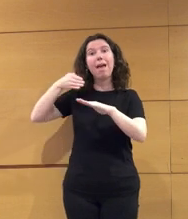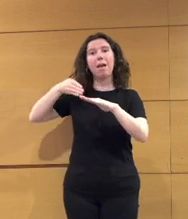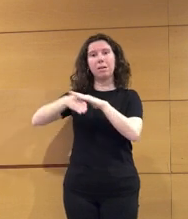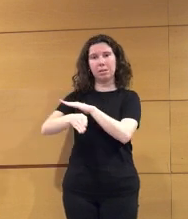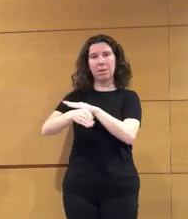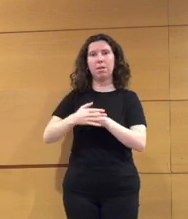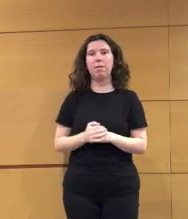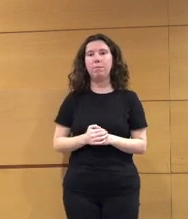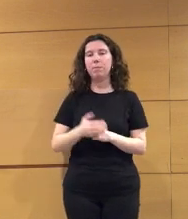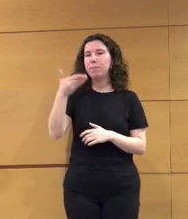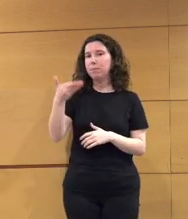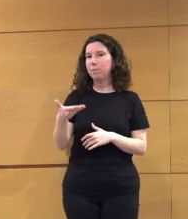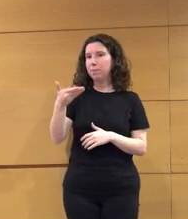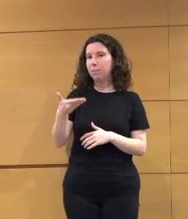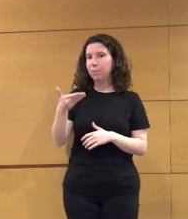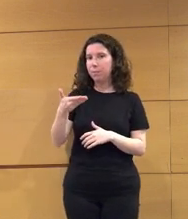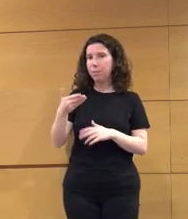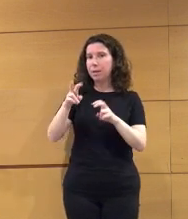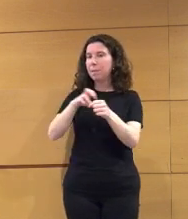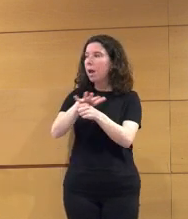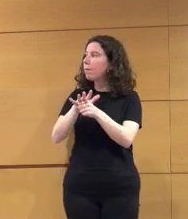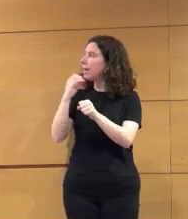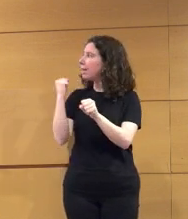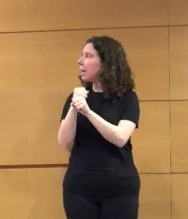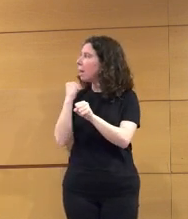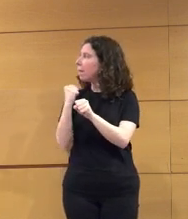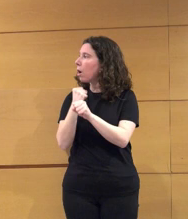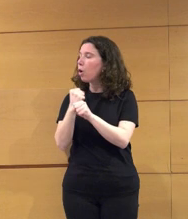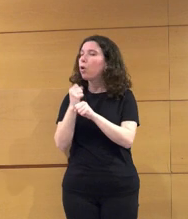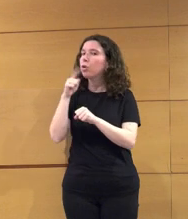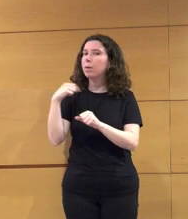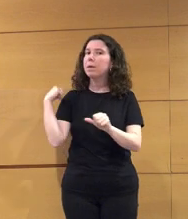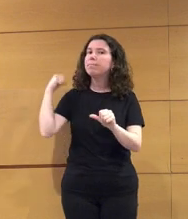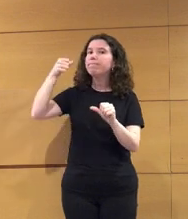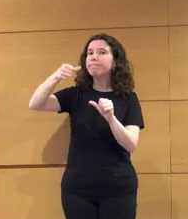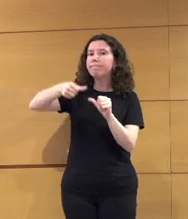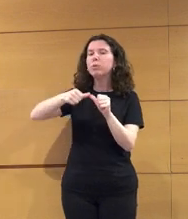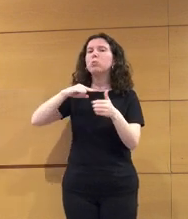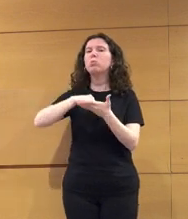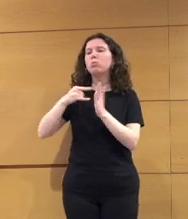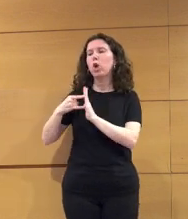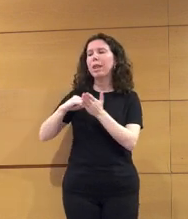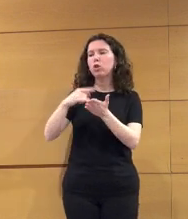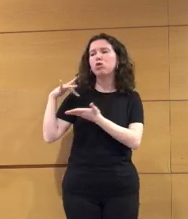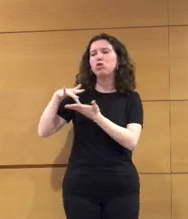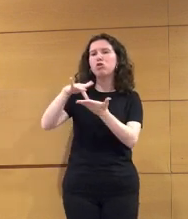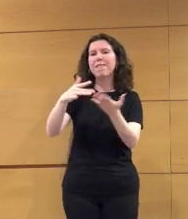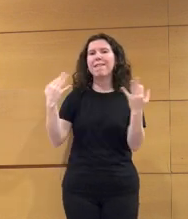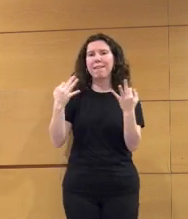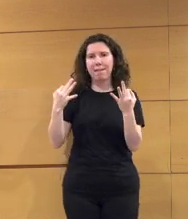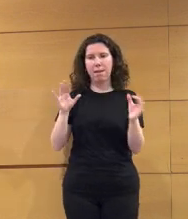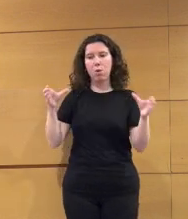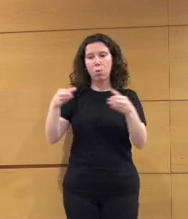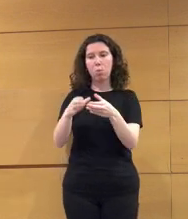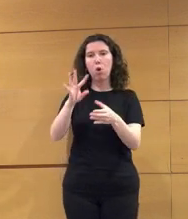la accesibilidad para en nuestra área de trabajo, qué proyectos hemos encarado hasta ahora en el grupo TALN con respecto a la